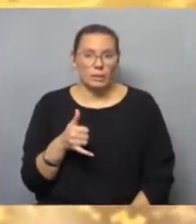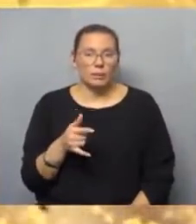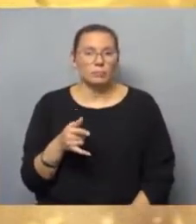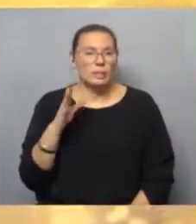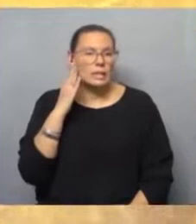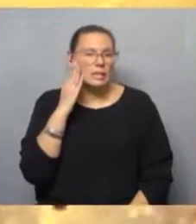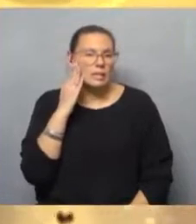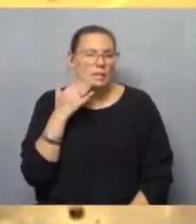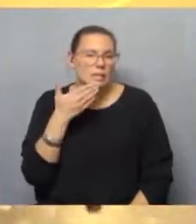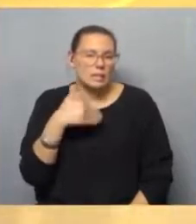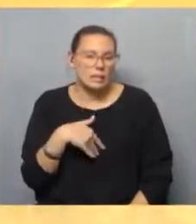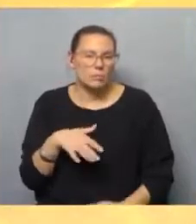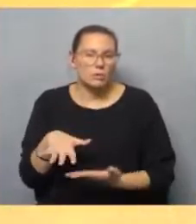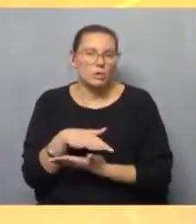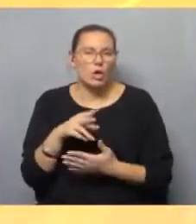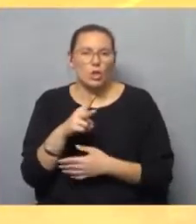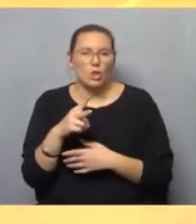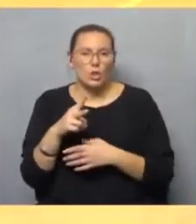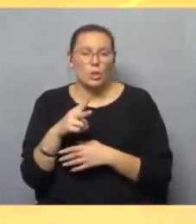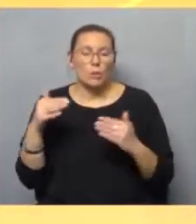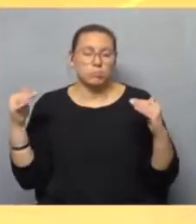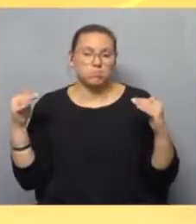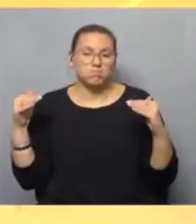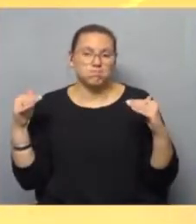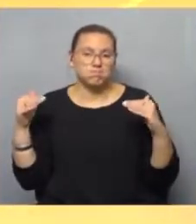entendemos que fue el choque de dos